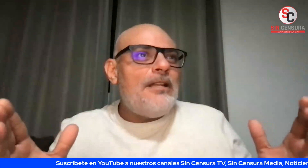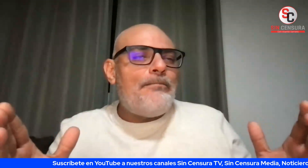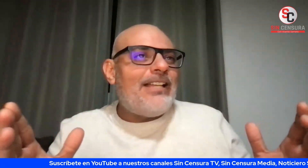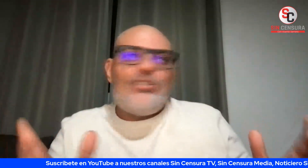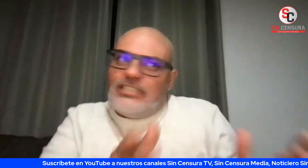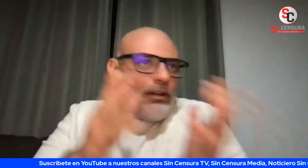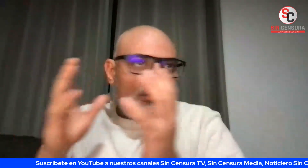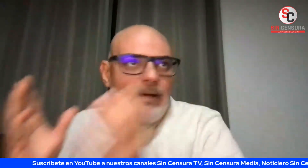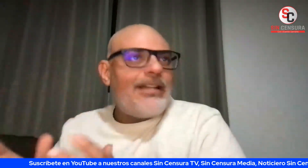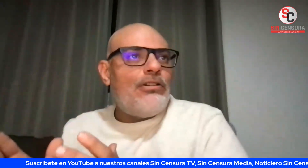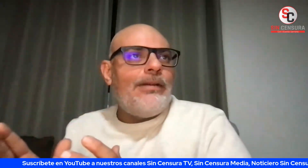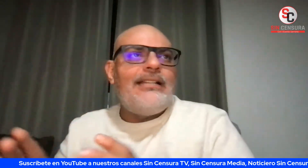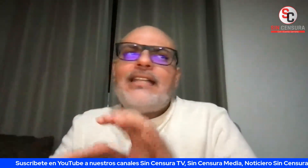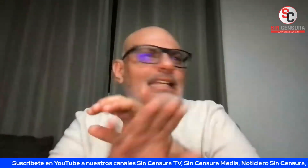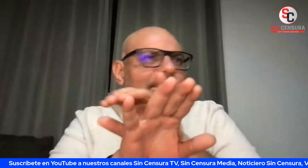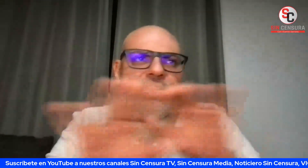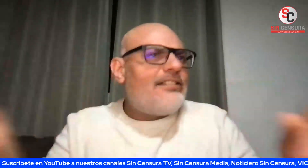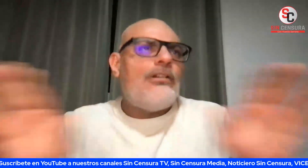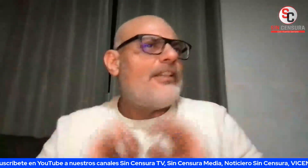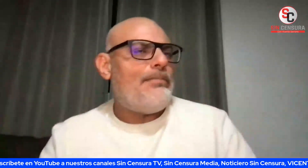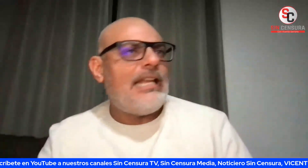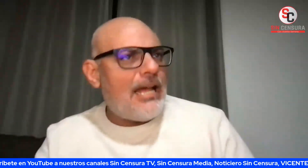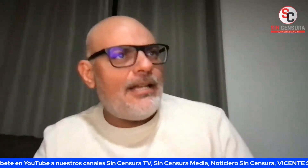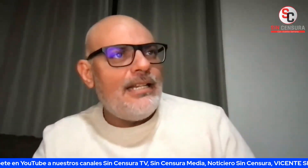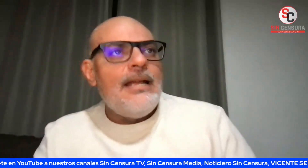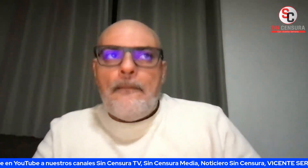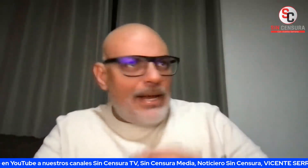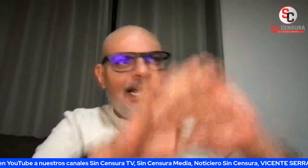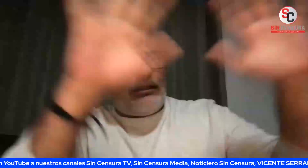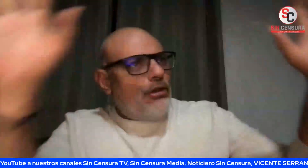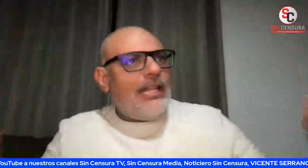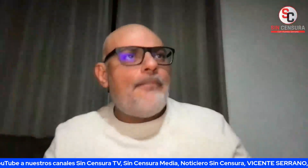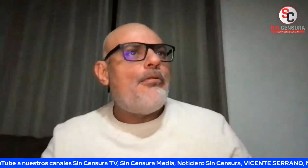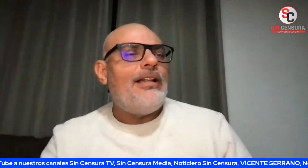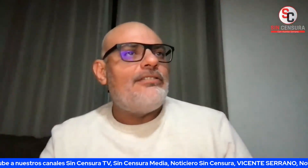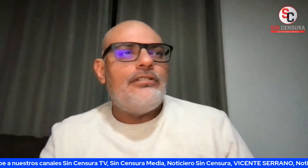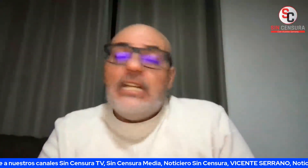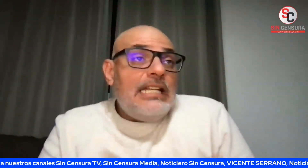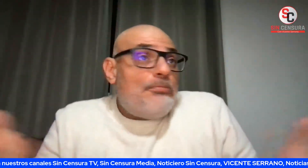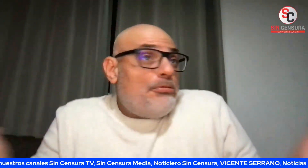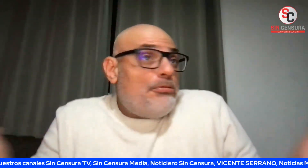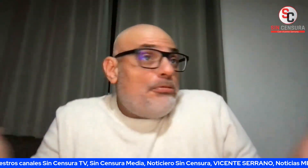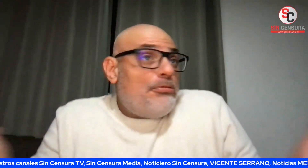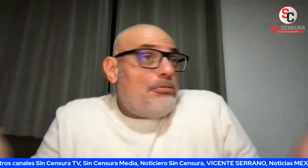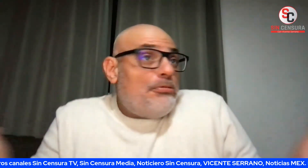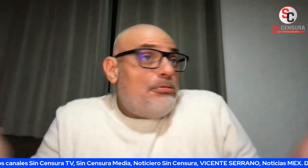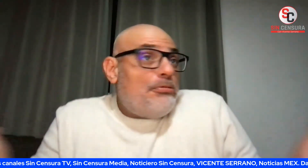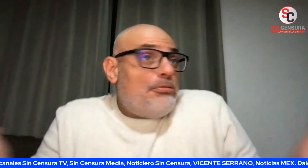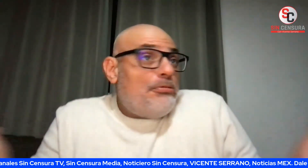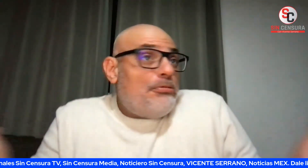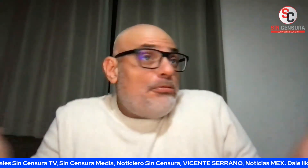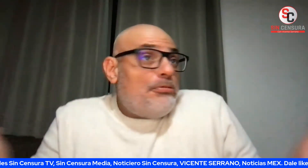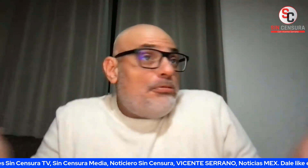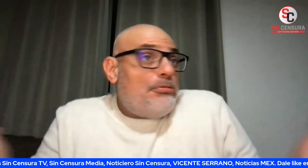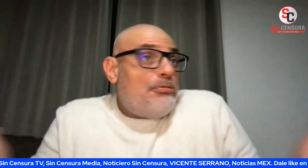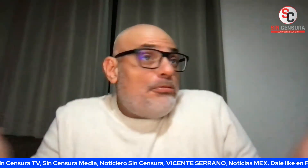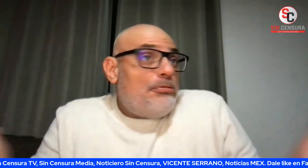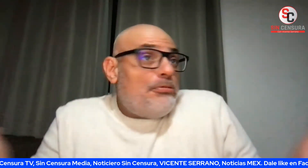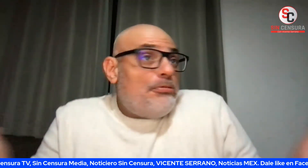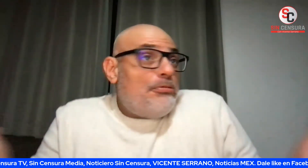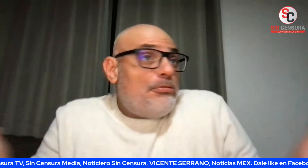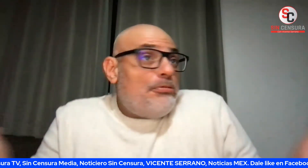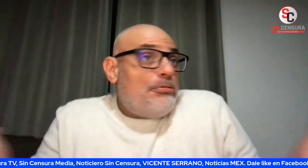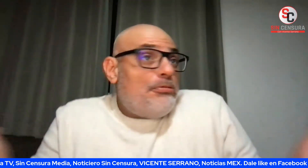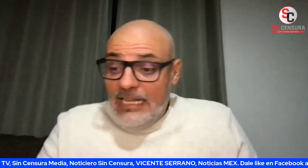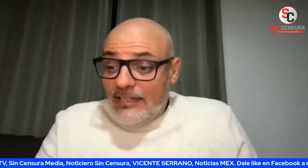Teníamos 100,000 pesos, se robaban 90 y 10 los aplicaban para toda la población y pues no nos alcanzaba para nada. Y eso